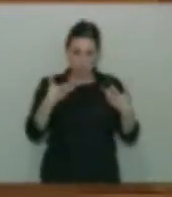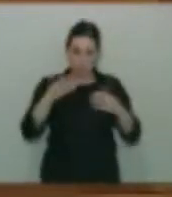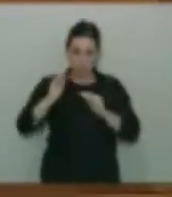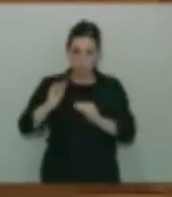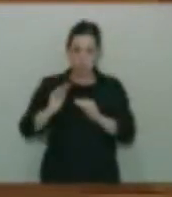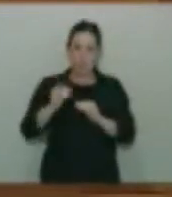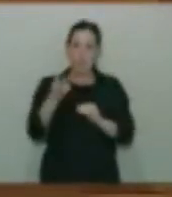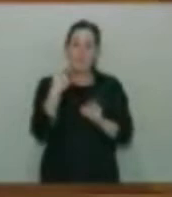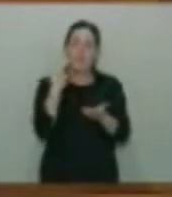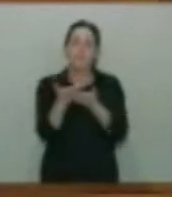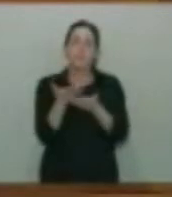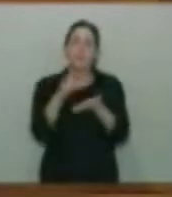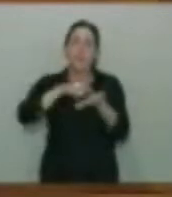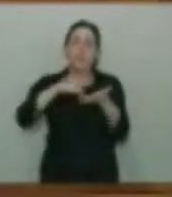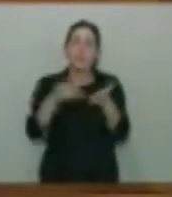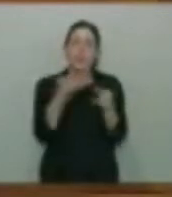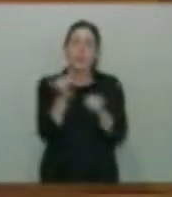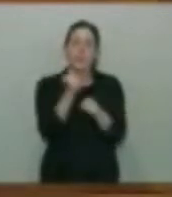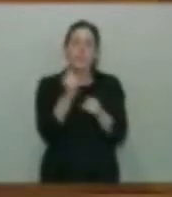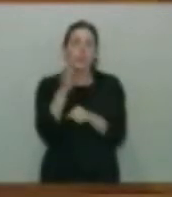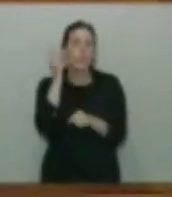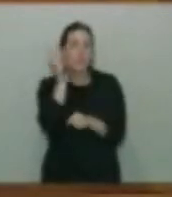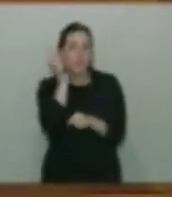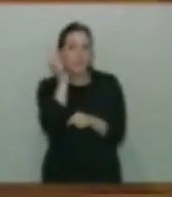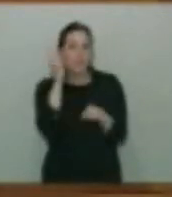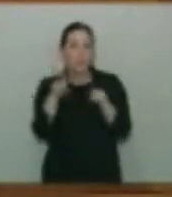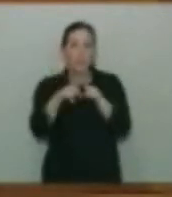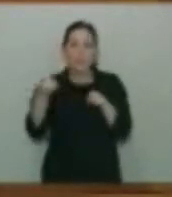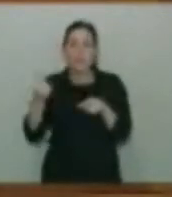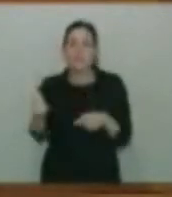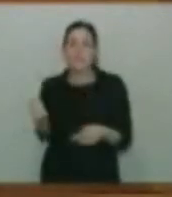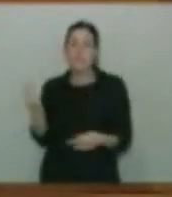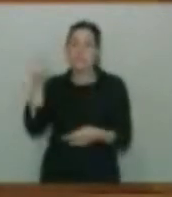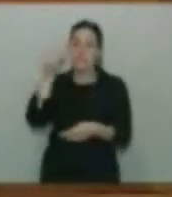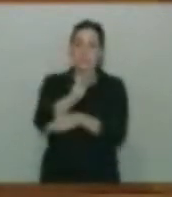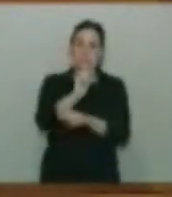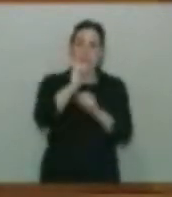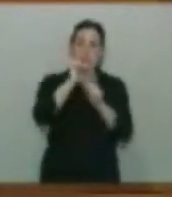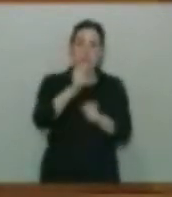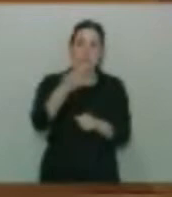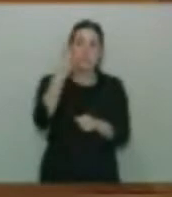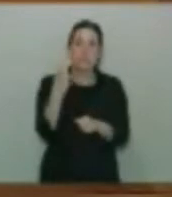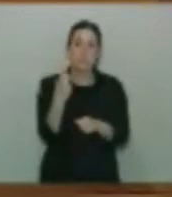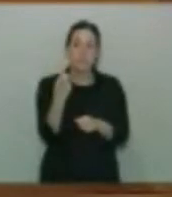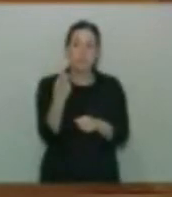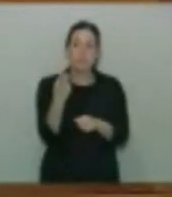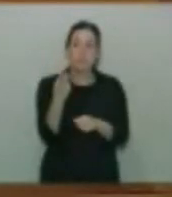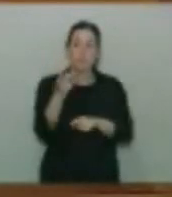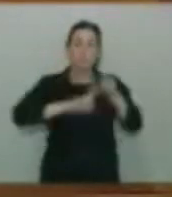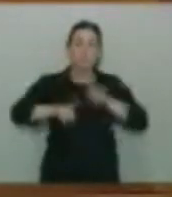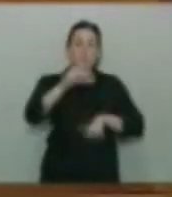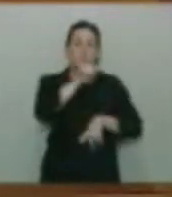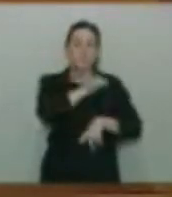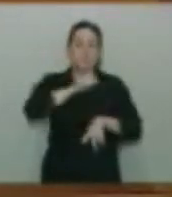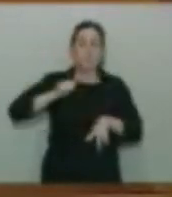a elaborar con urgencia un plan de empleo femenino con la correspondiente dotación presupuestaria que responda a las necesidades actuales en las que la recesión económica incide especialmente en